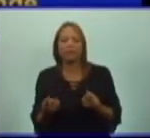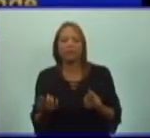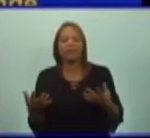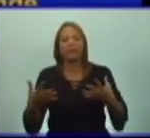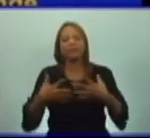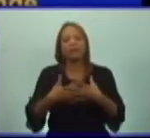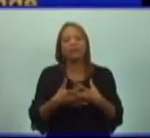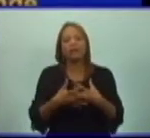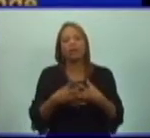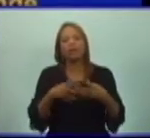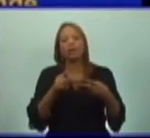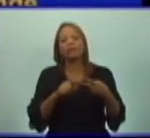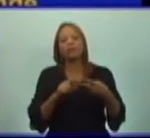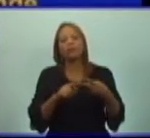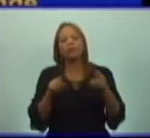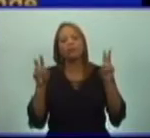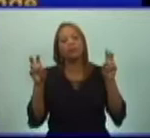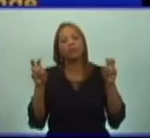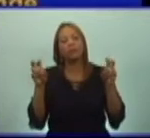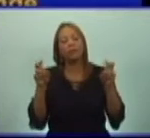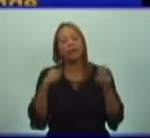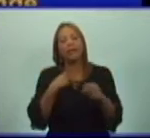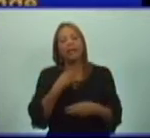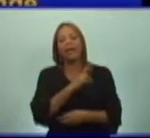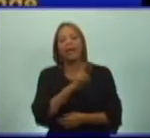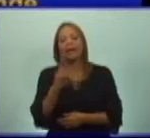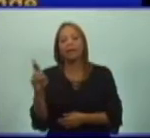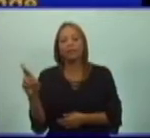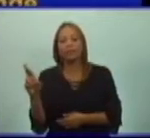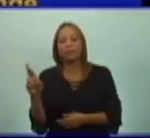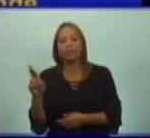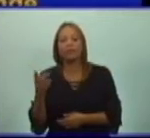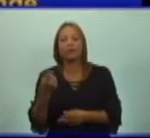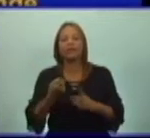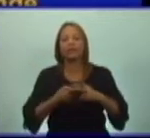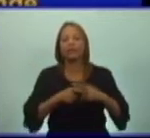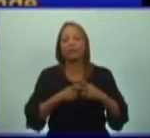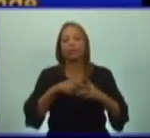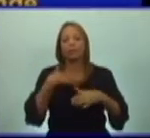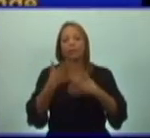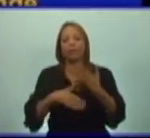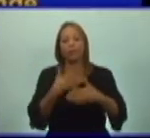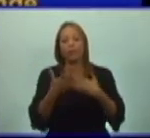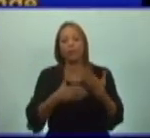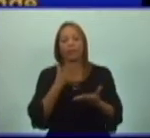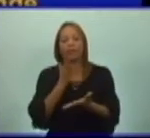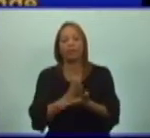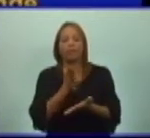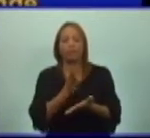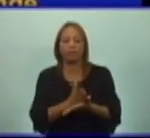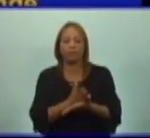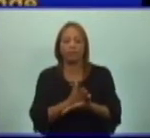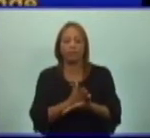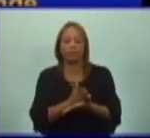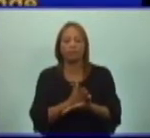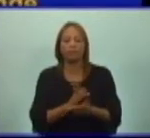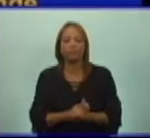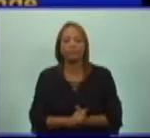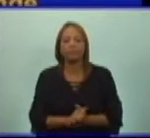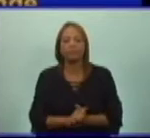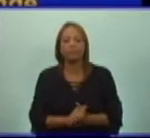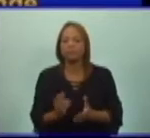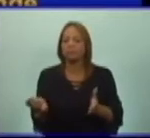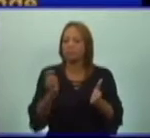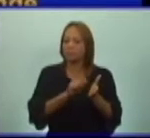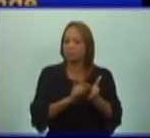con este segundo tema, la revolución resolvió el problema de la educación. Anoten